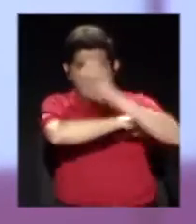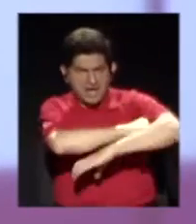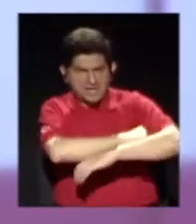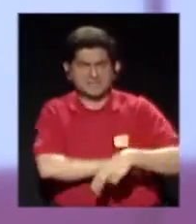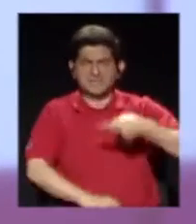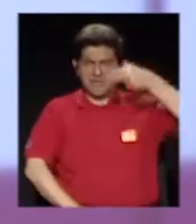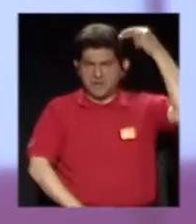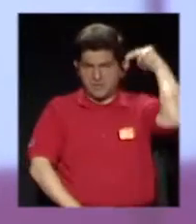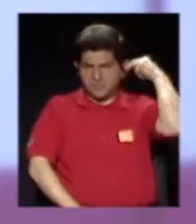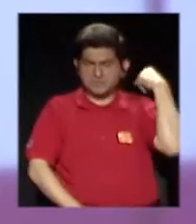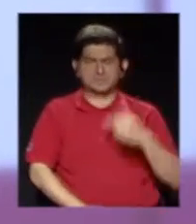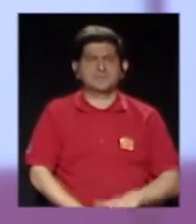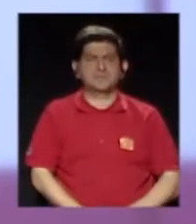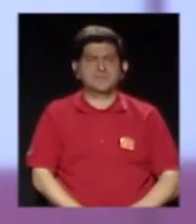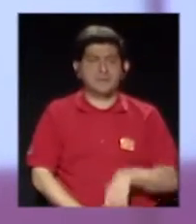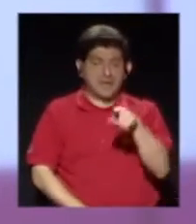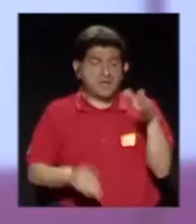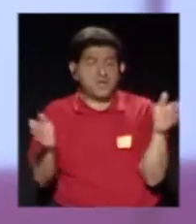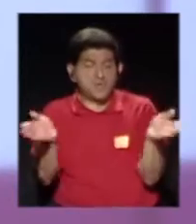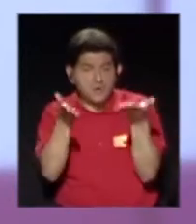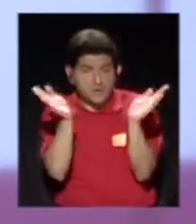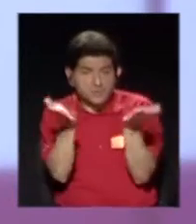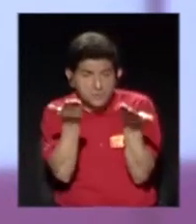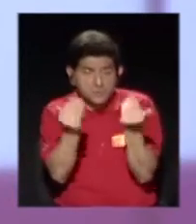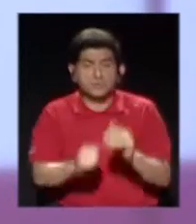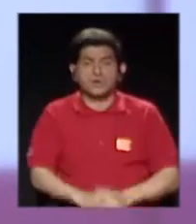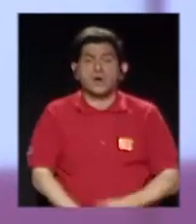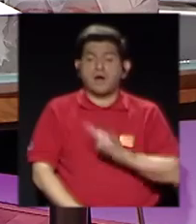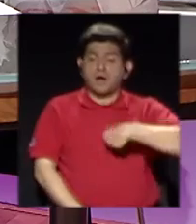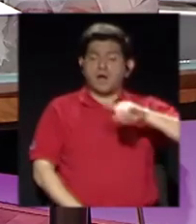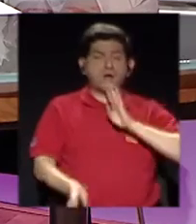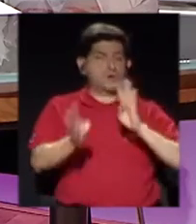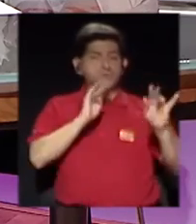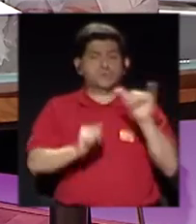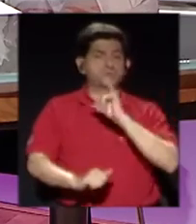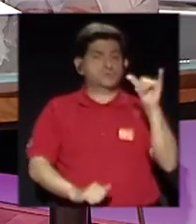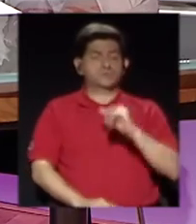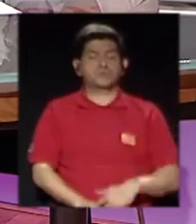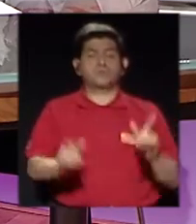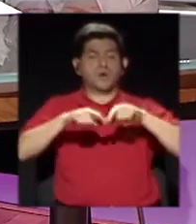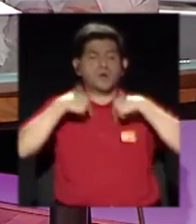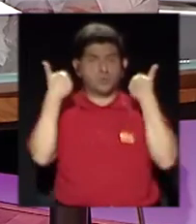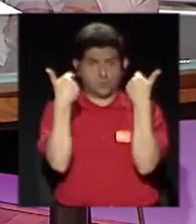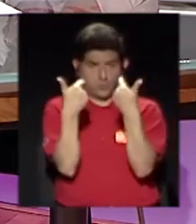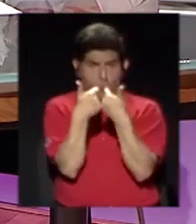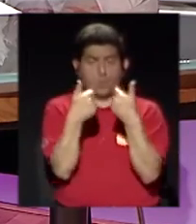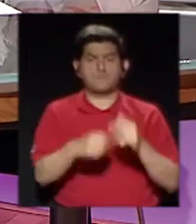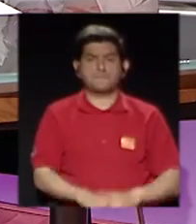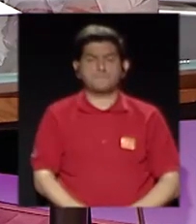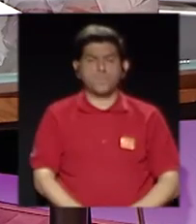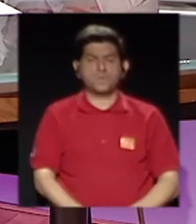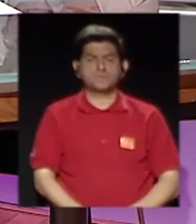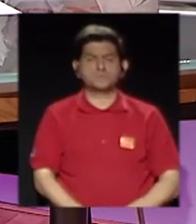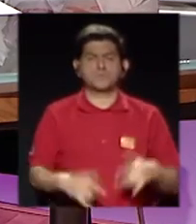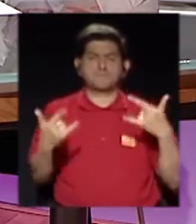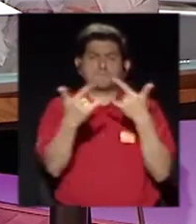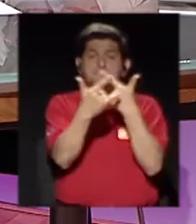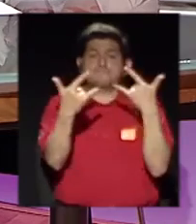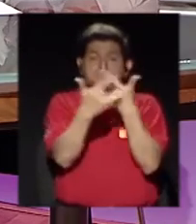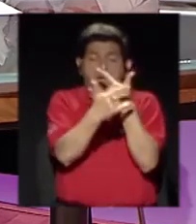homosexualidad y que alienta a que entonces podemos hablar también de grupos de maras